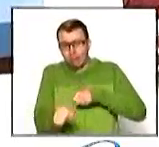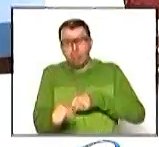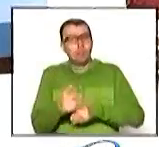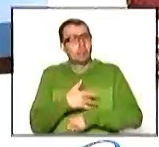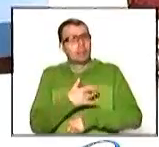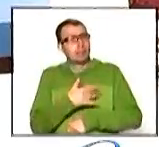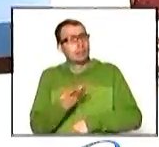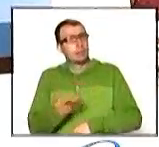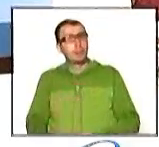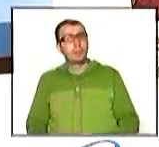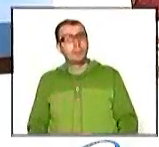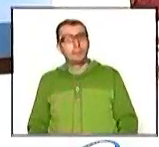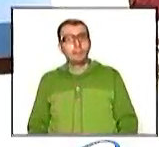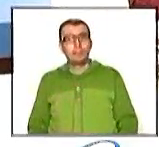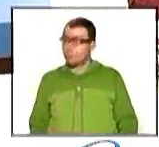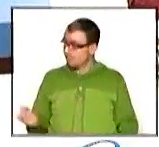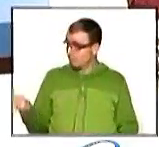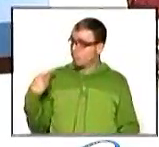Me está preguntando.